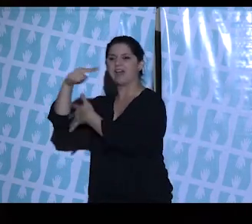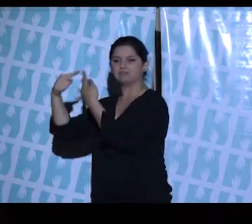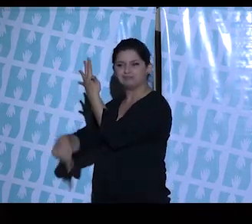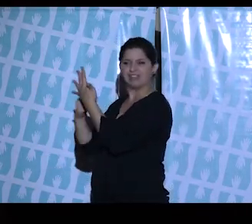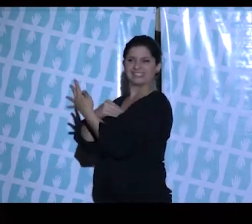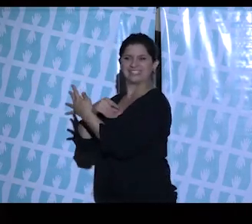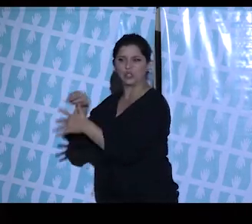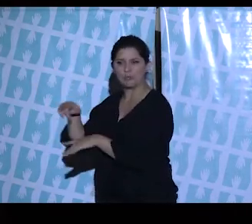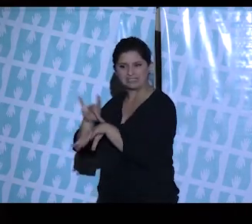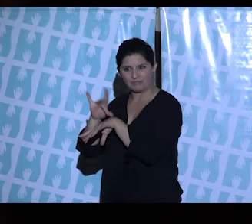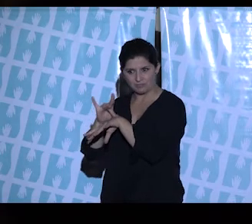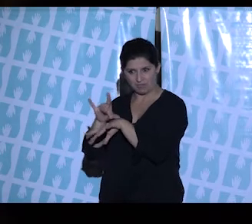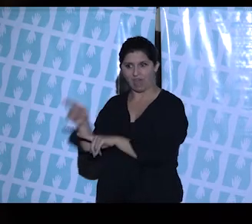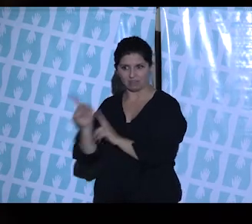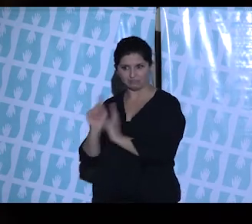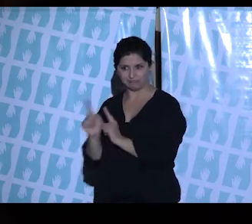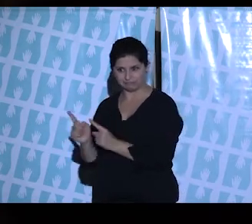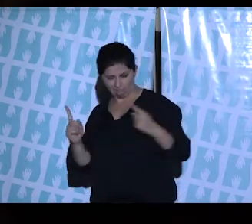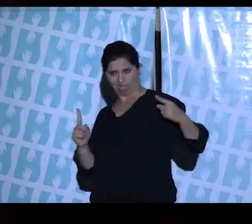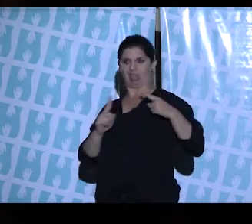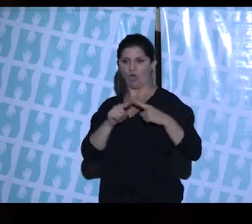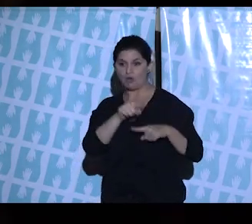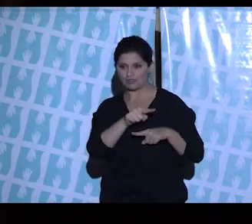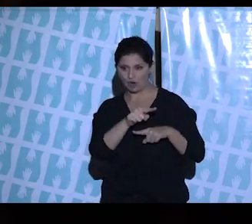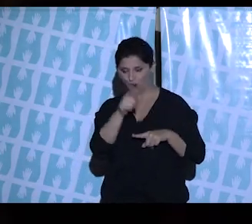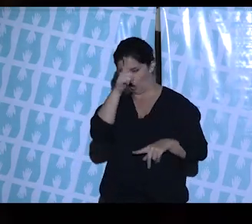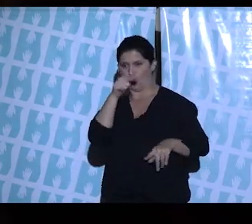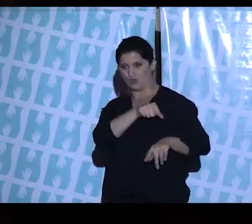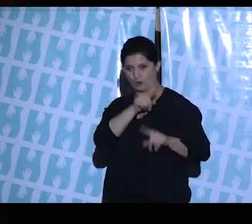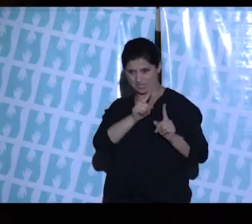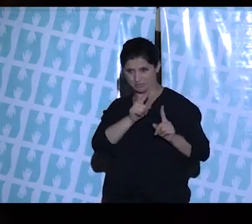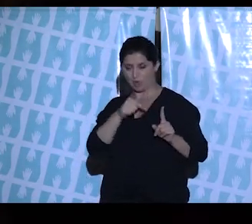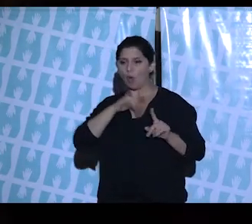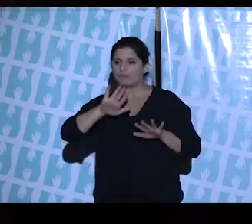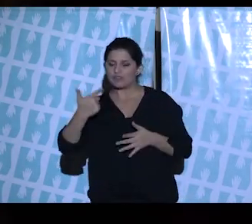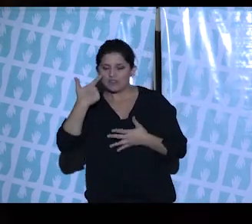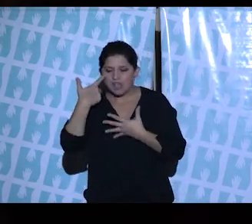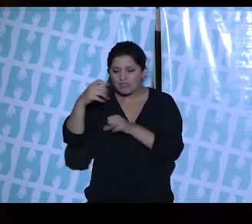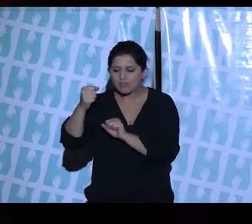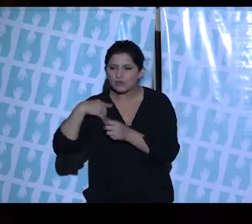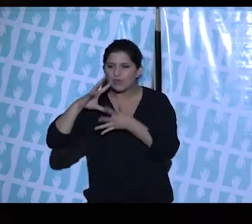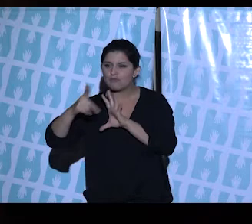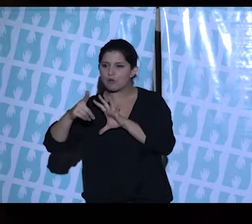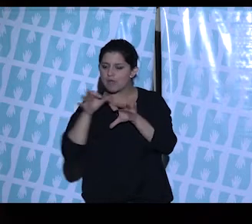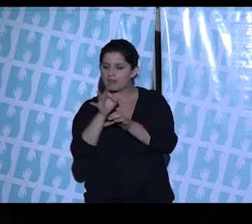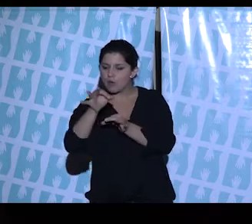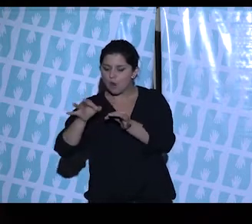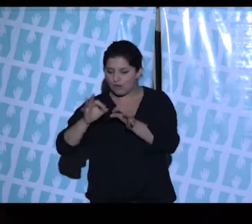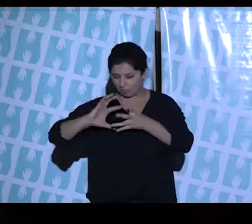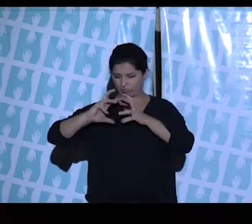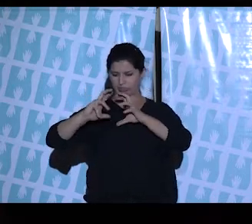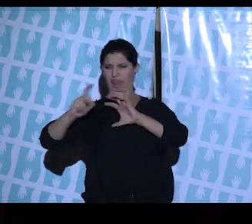neuronal. Entonces empiezan a desarrollar modelos de degeneración neuronal